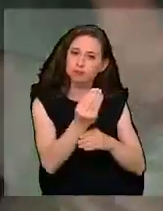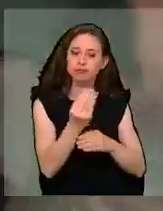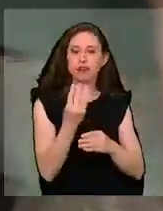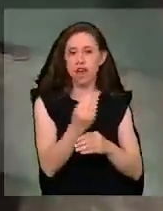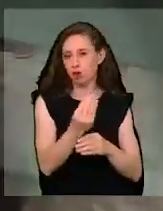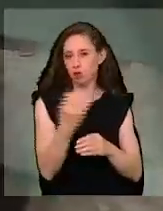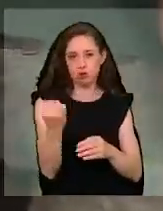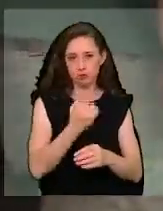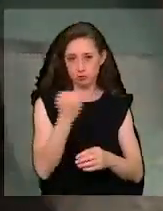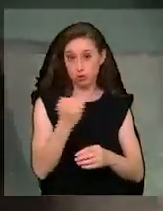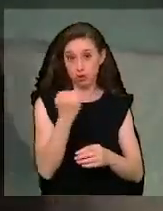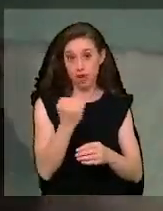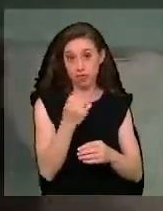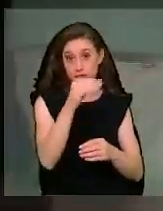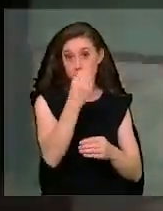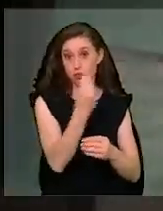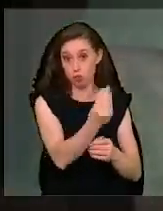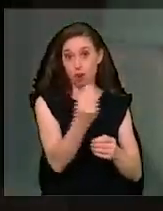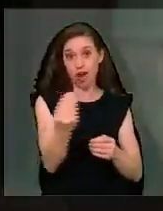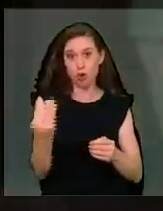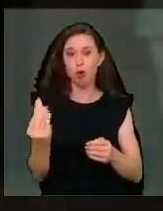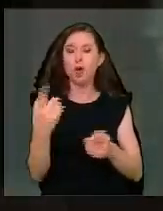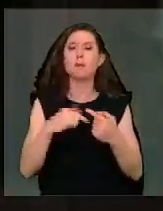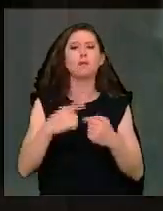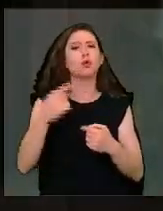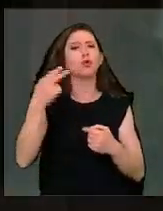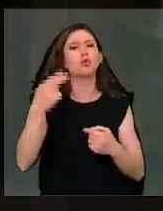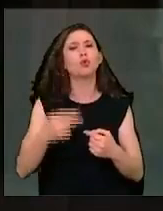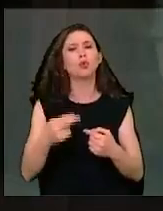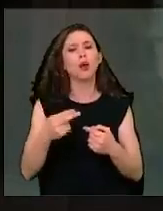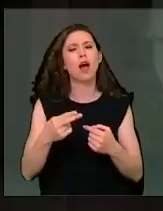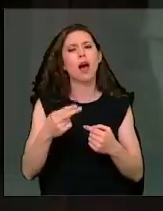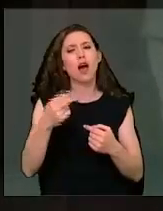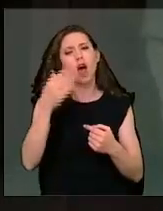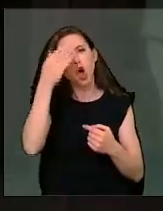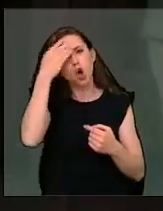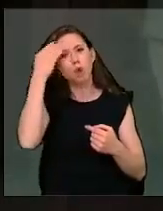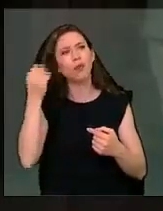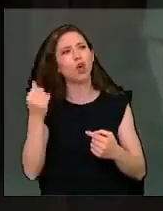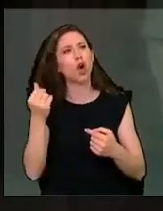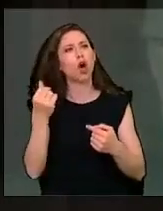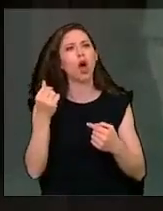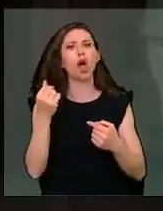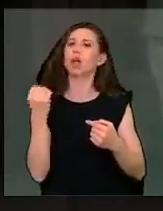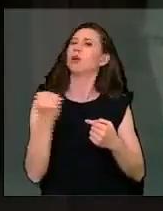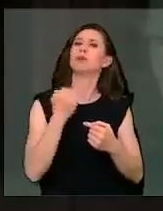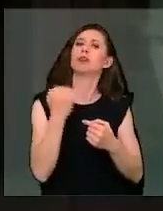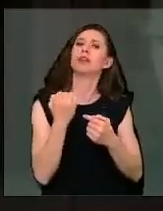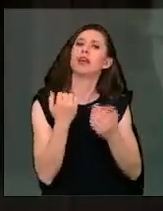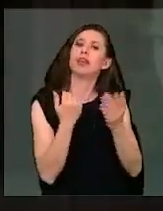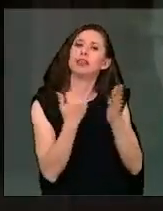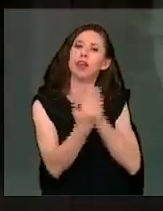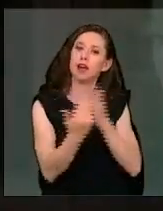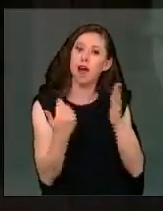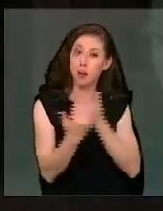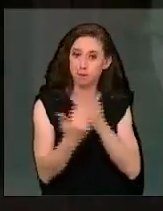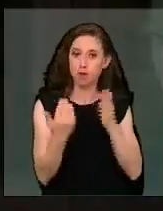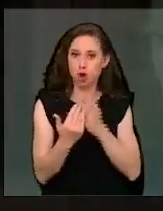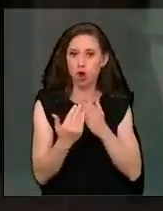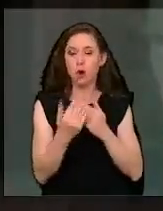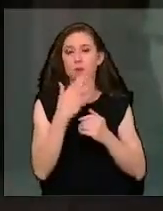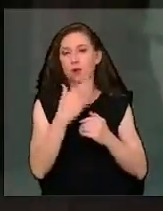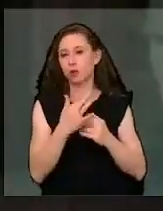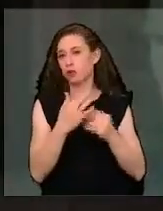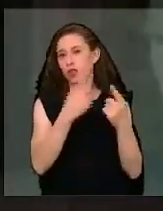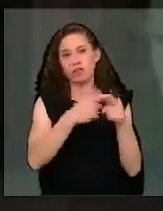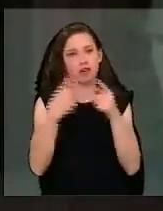importantes y nunca perdido de vista en intercambio que teníamos que tener actores de